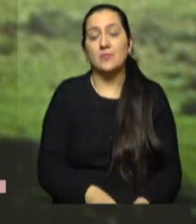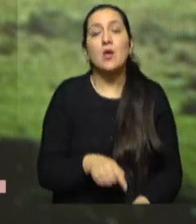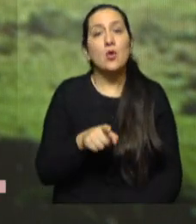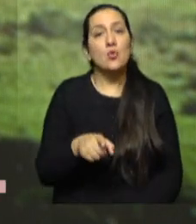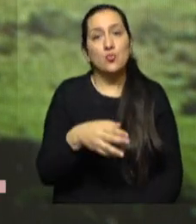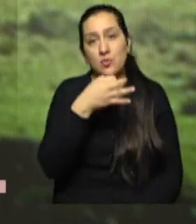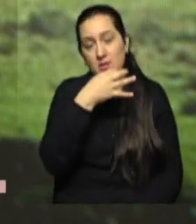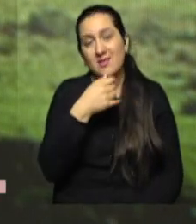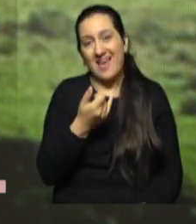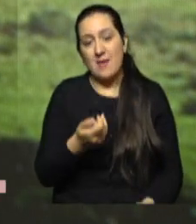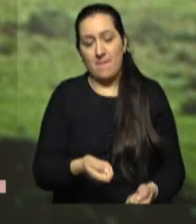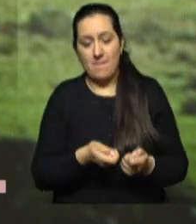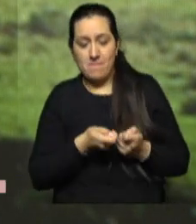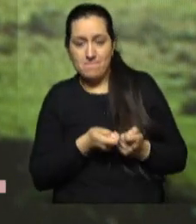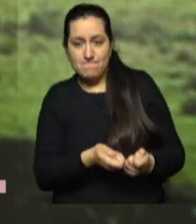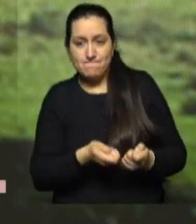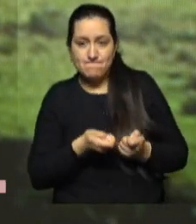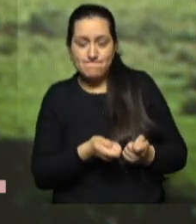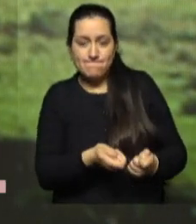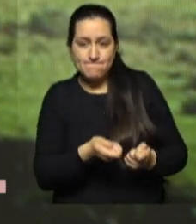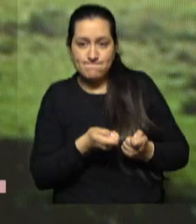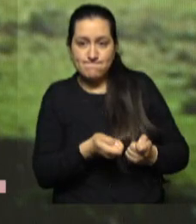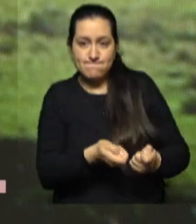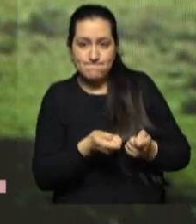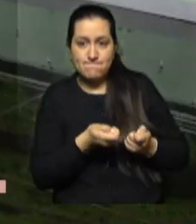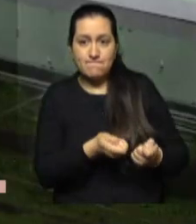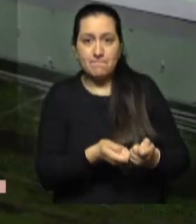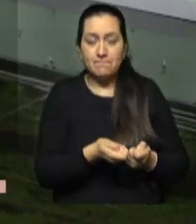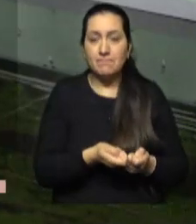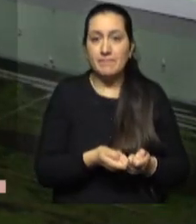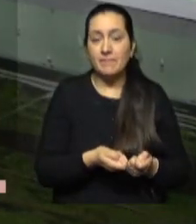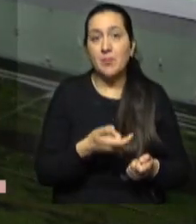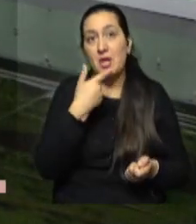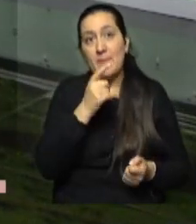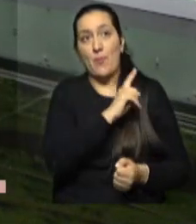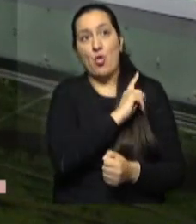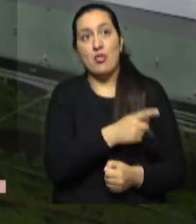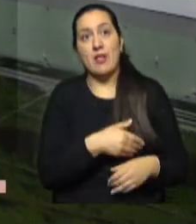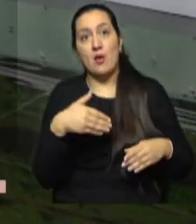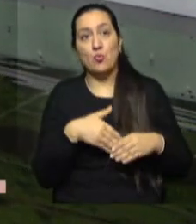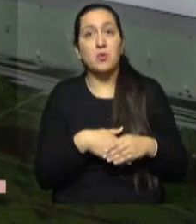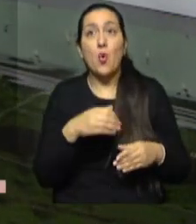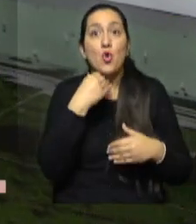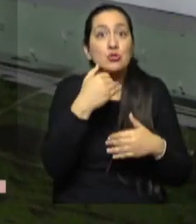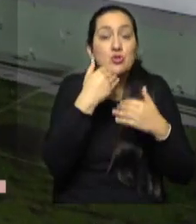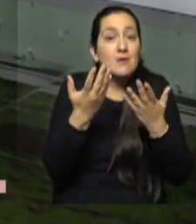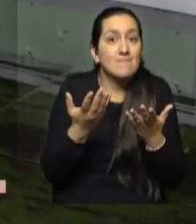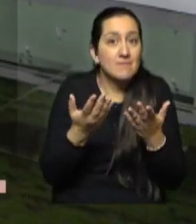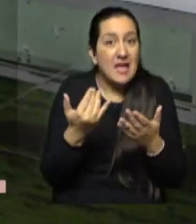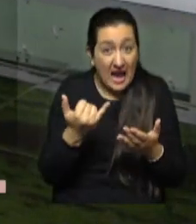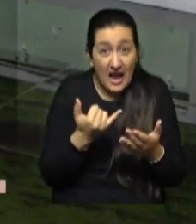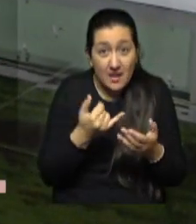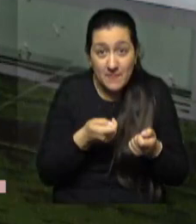de distintas fuertes presiones no sé del poder ejecutivo de dónde te